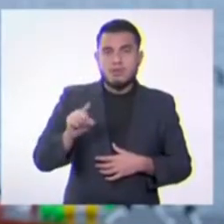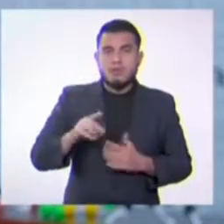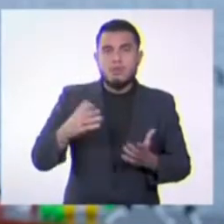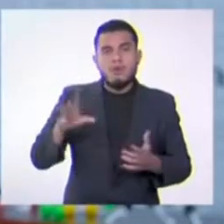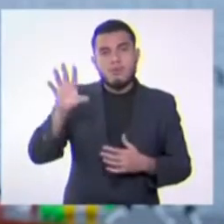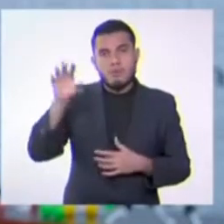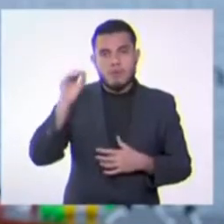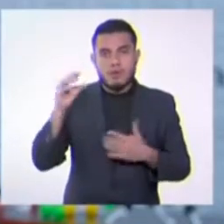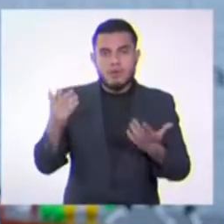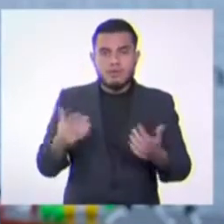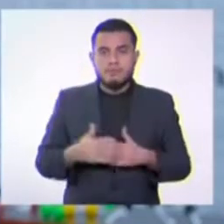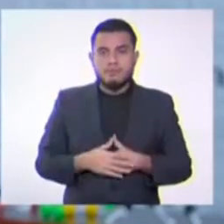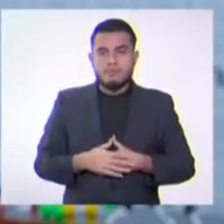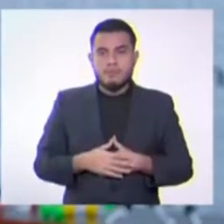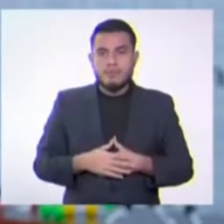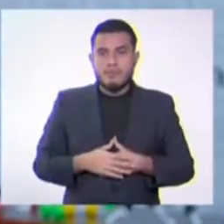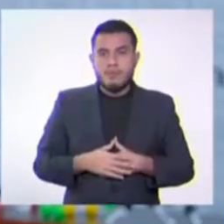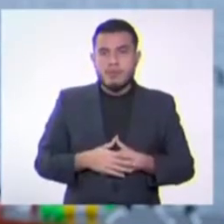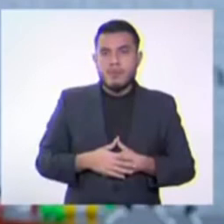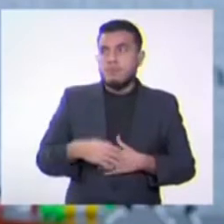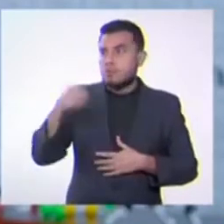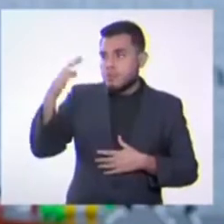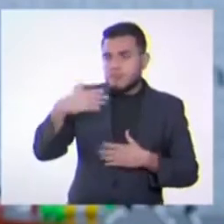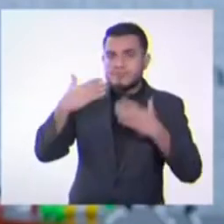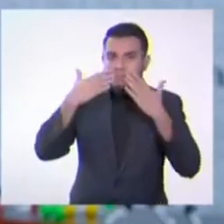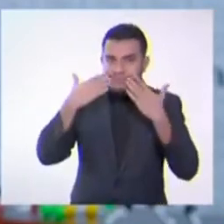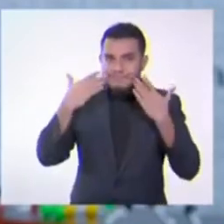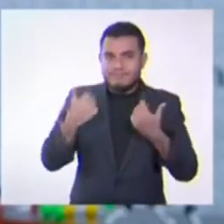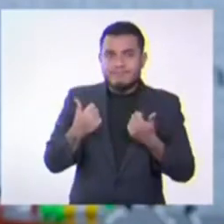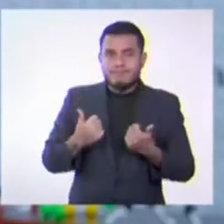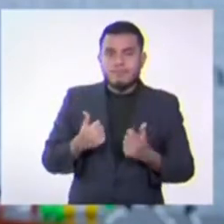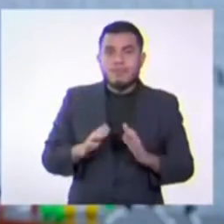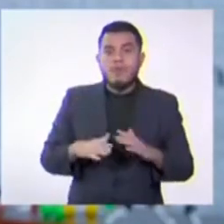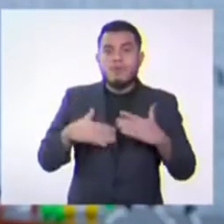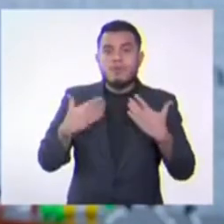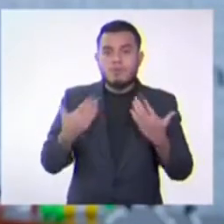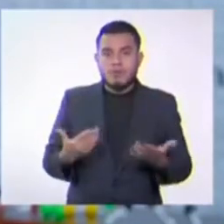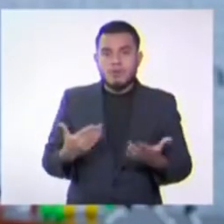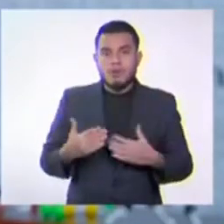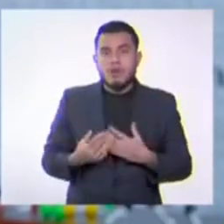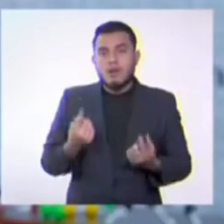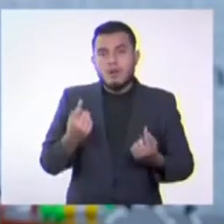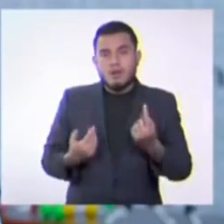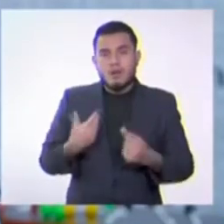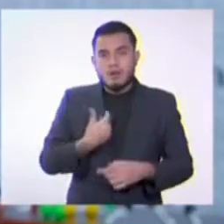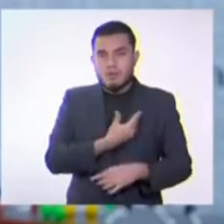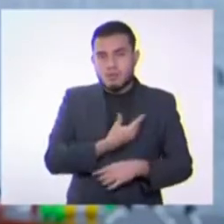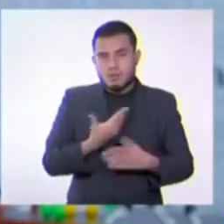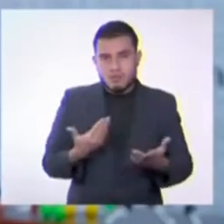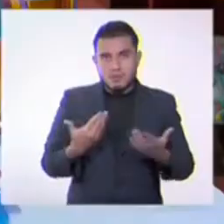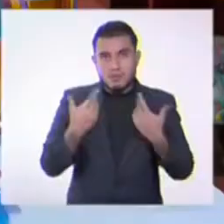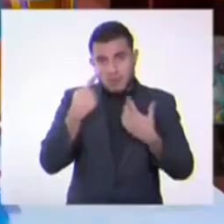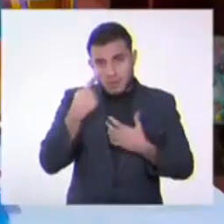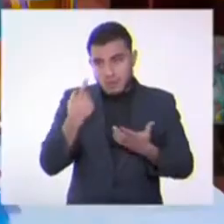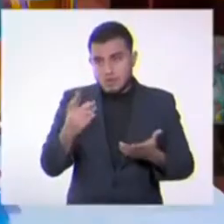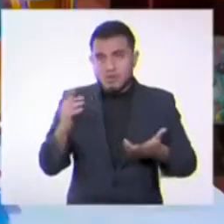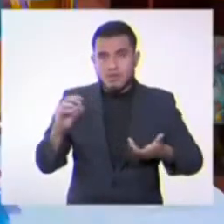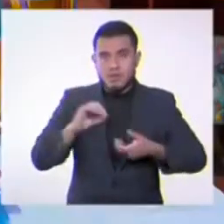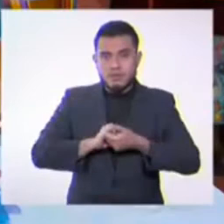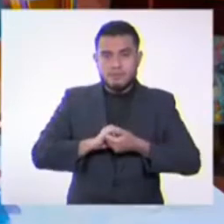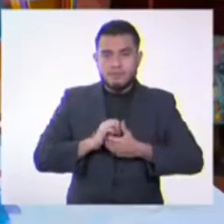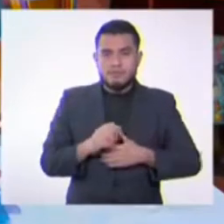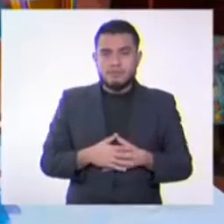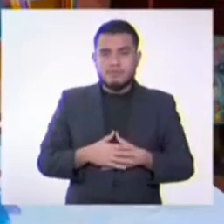blanca, una luz bastante agradable, precisamente porque es a la cual nuestro ojo se ha adaptado.